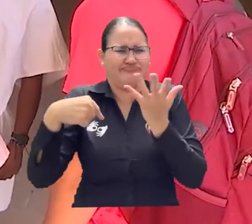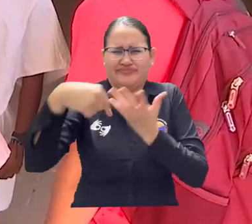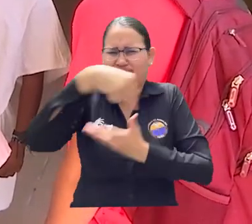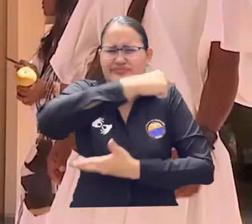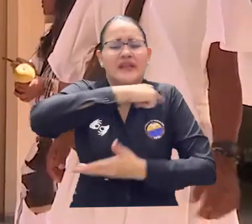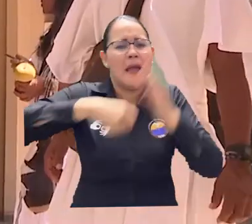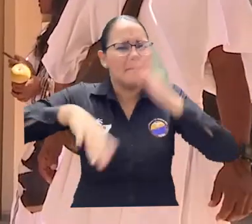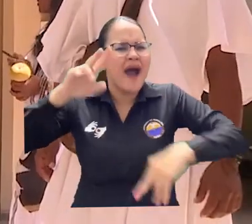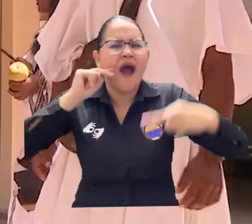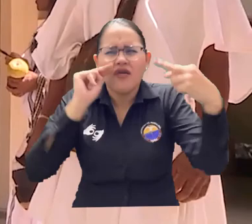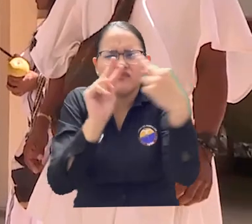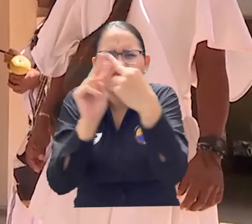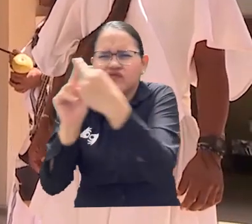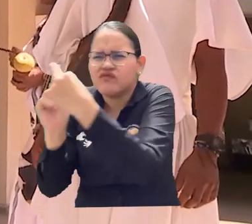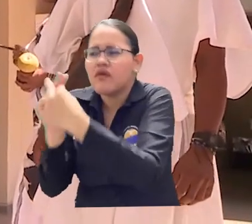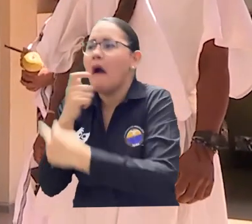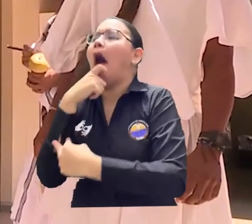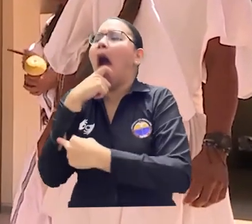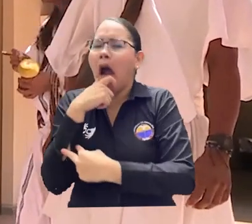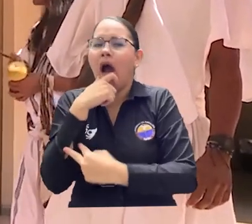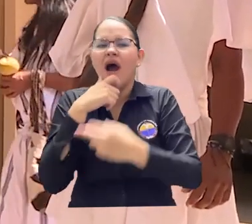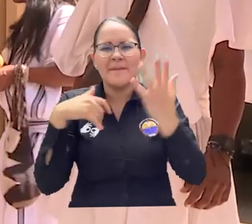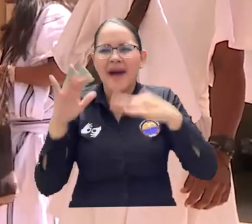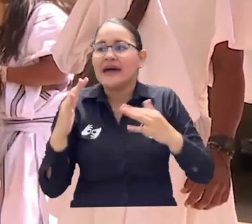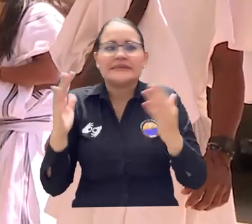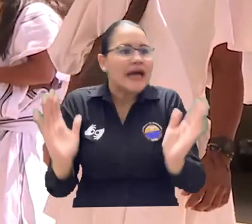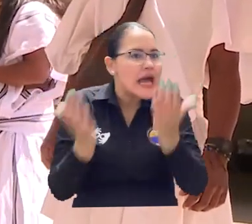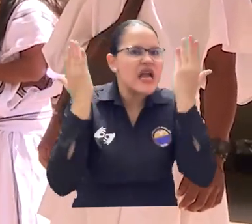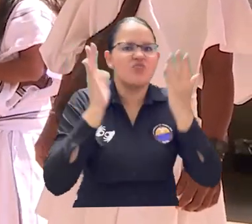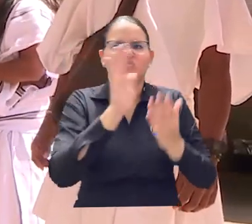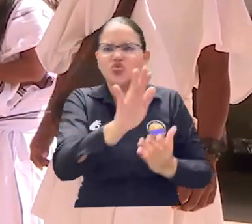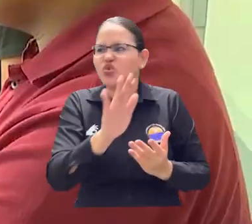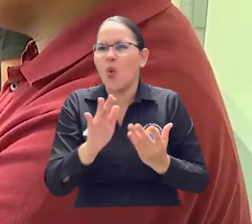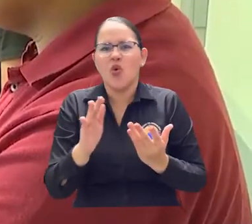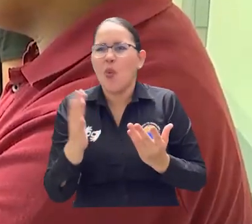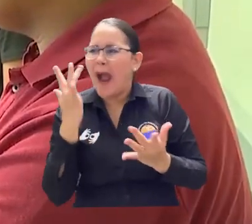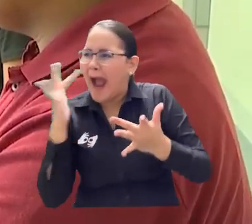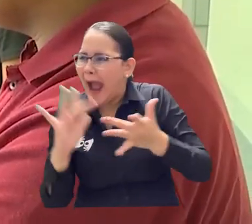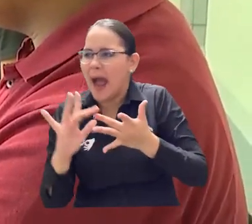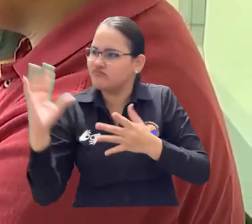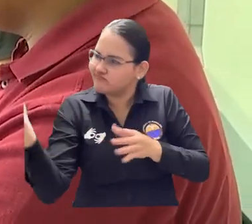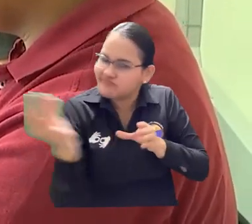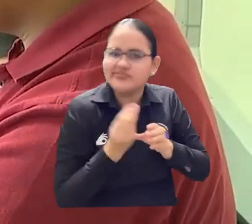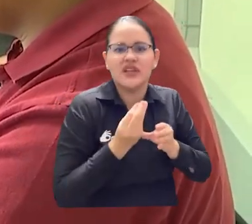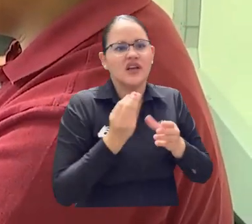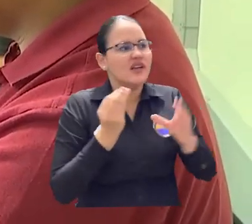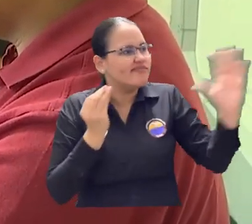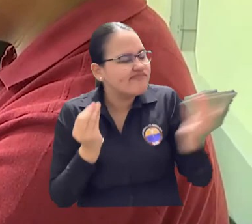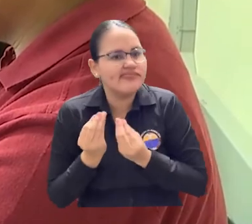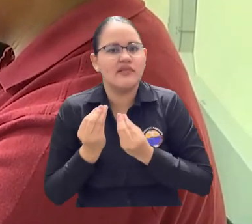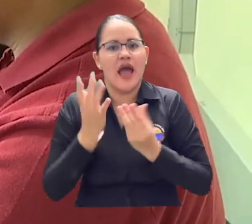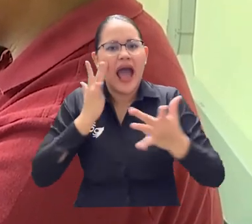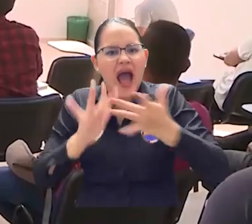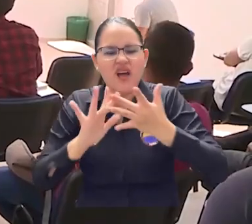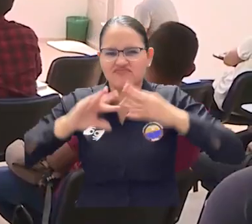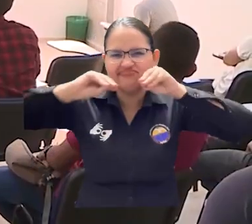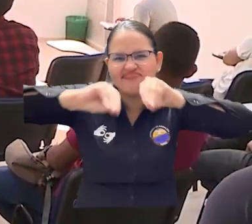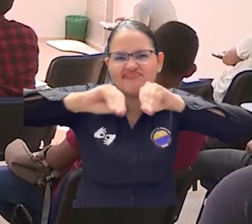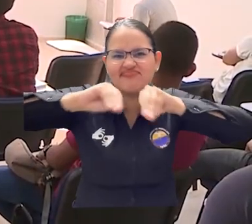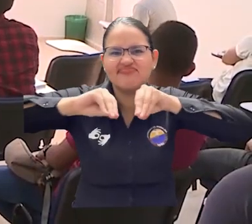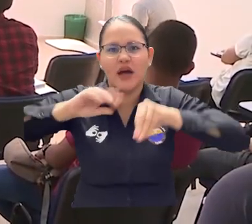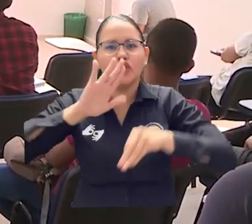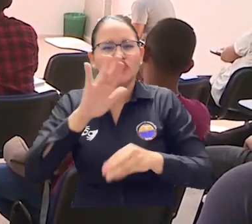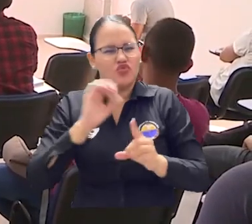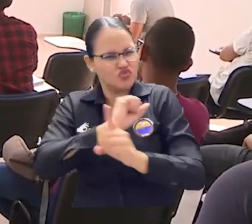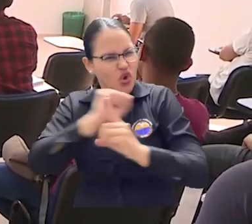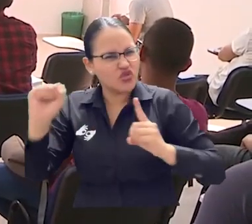los territorios y logren vincularlos a dinámicas sociales de educación para que permitan las transformaciones sociales pertinentes en